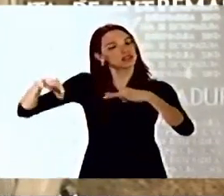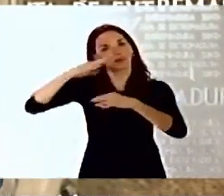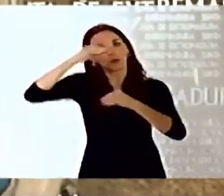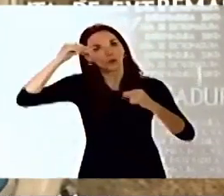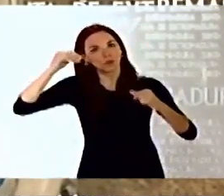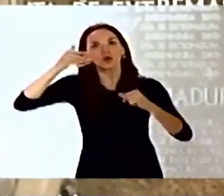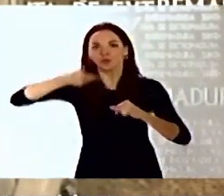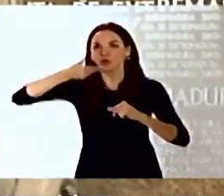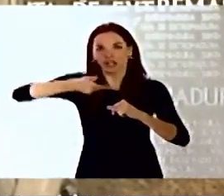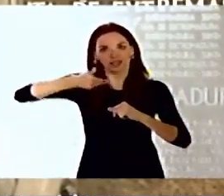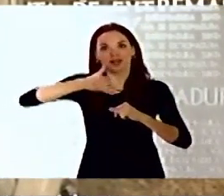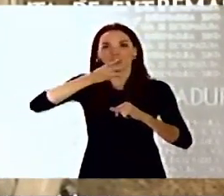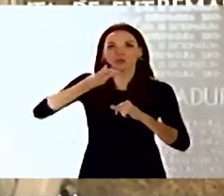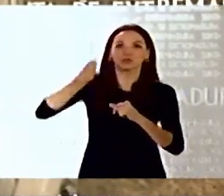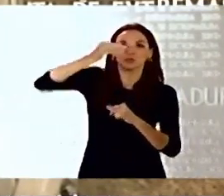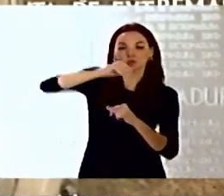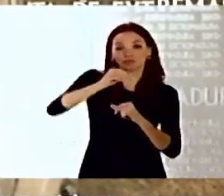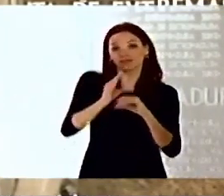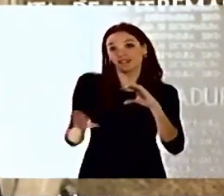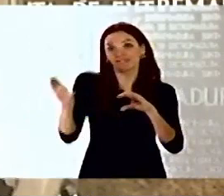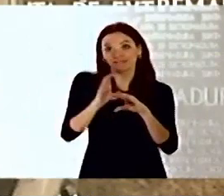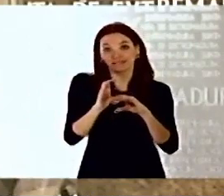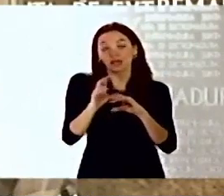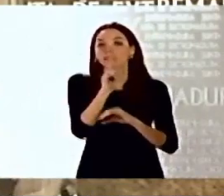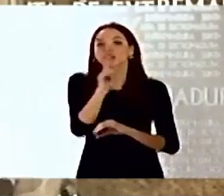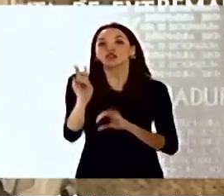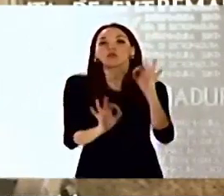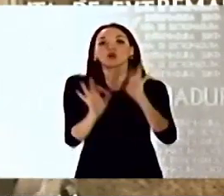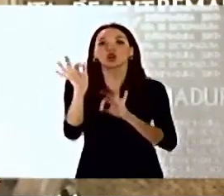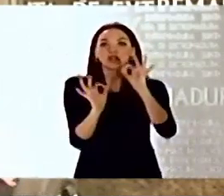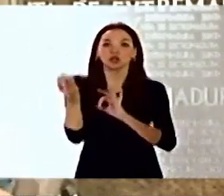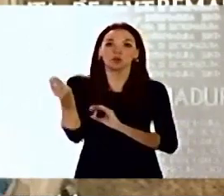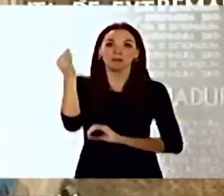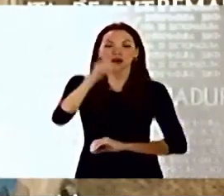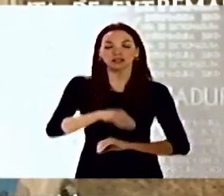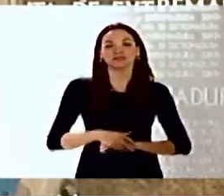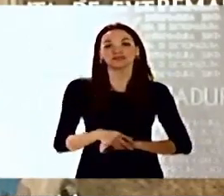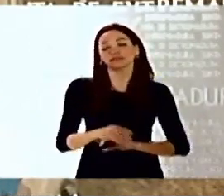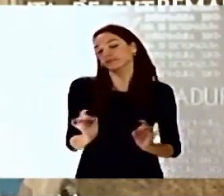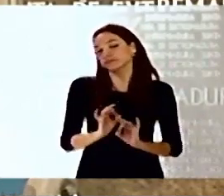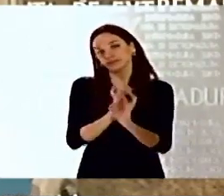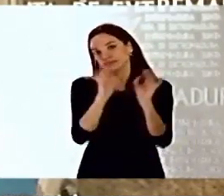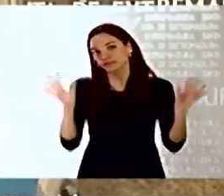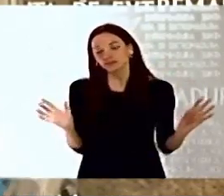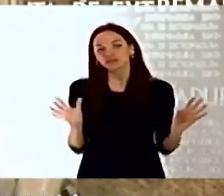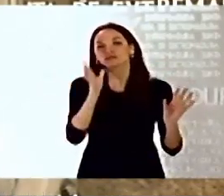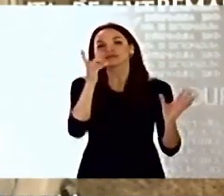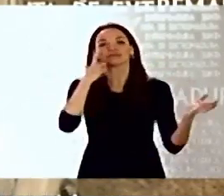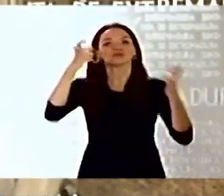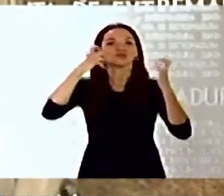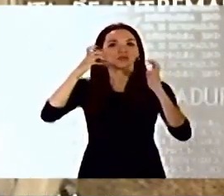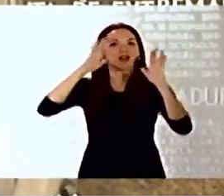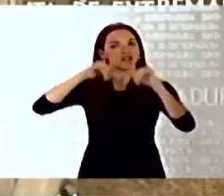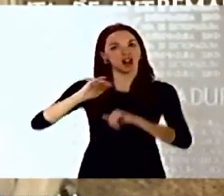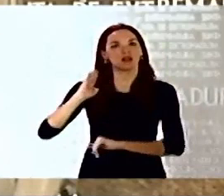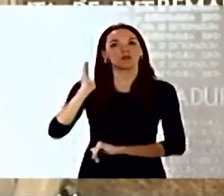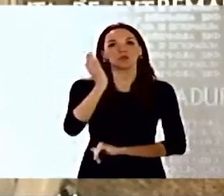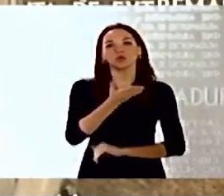muy importante, esa subida del 22% y que tiene, como no podía ser de otra manera, su reflejo en todos los